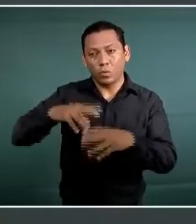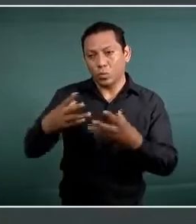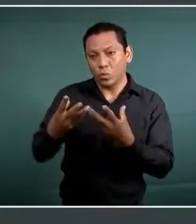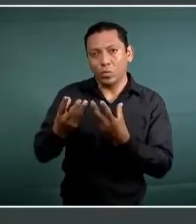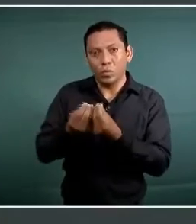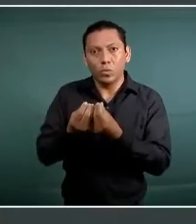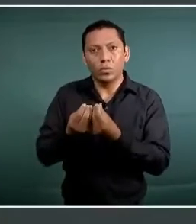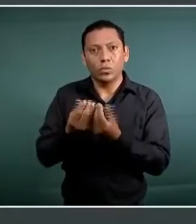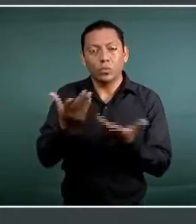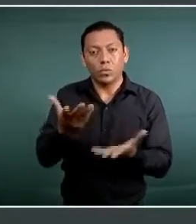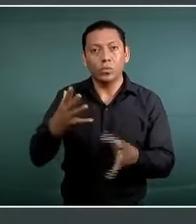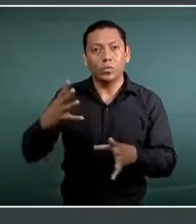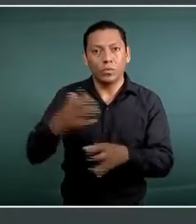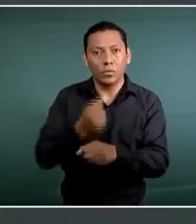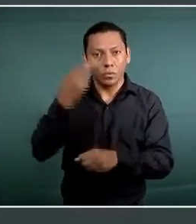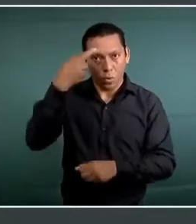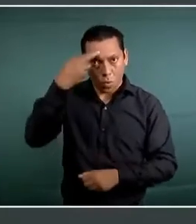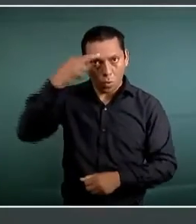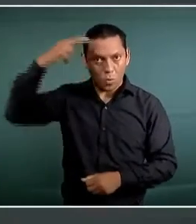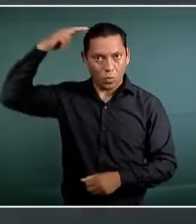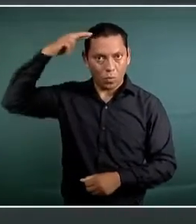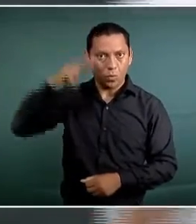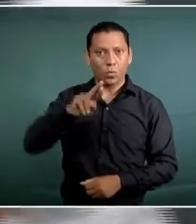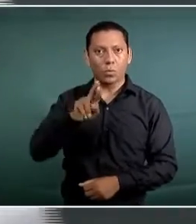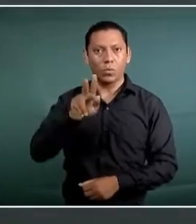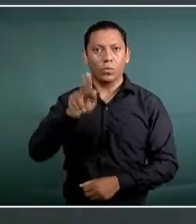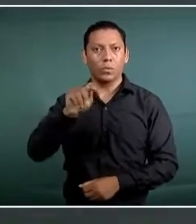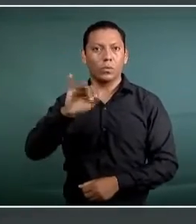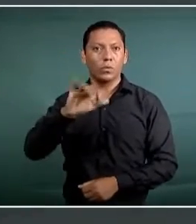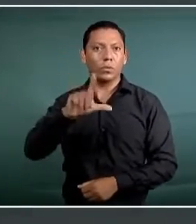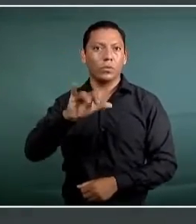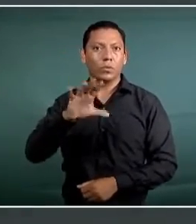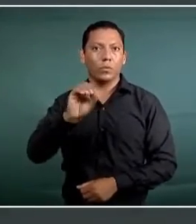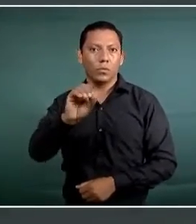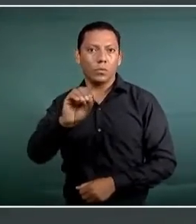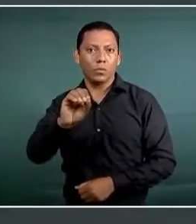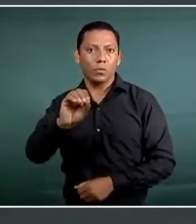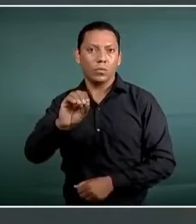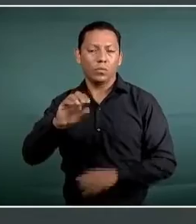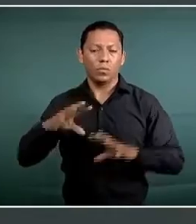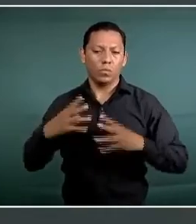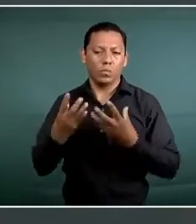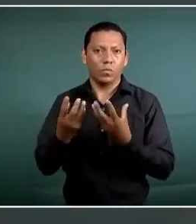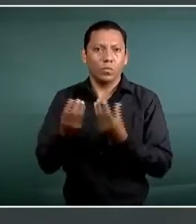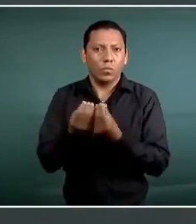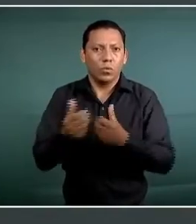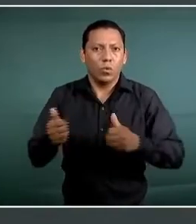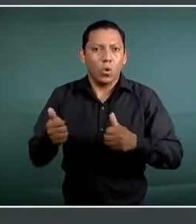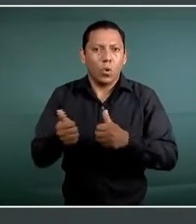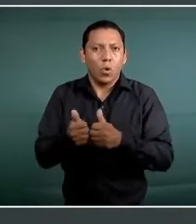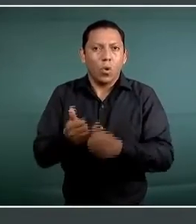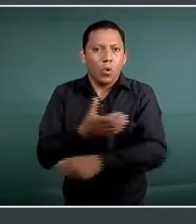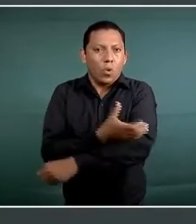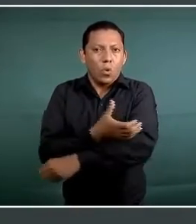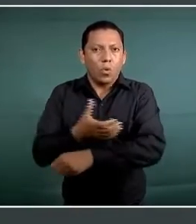Rutilo Escandón Cadenas, nos reunimos con los